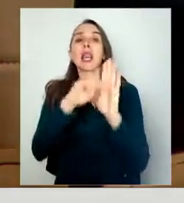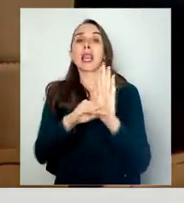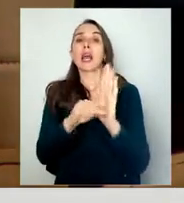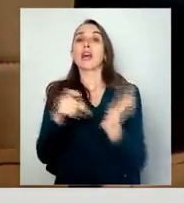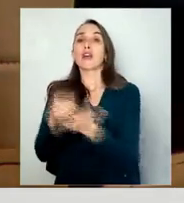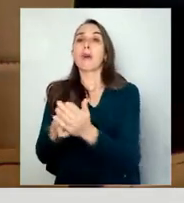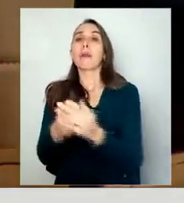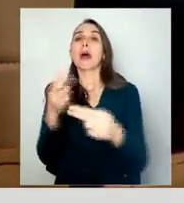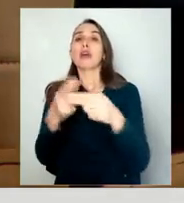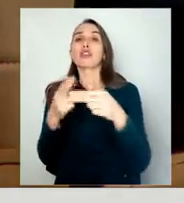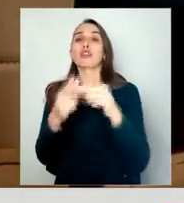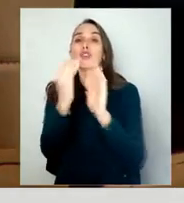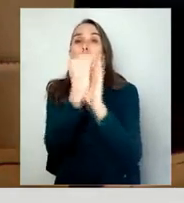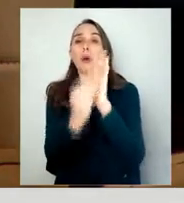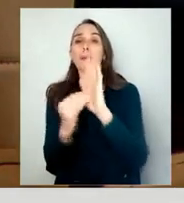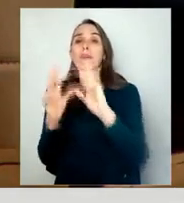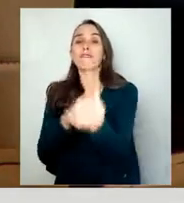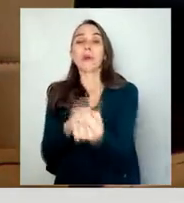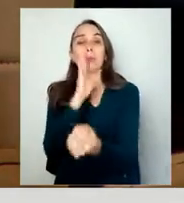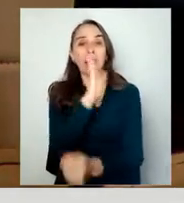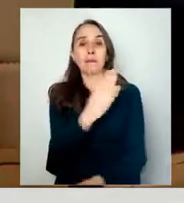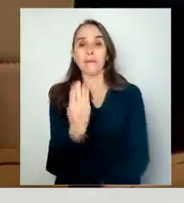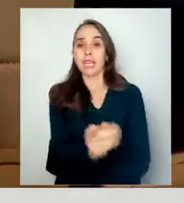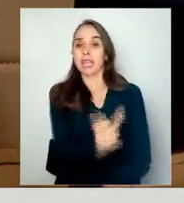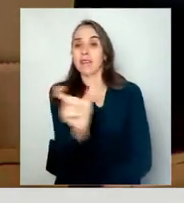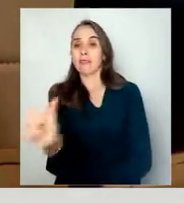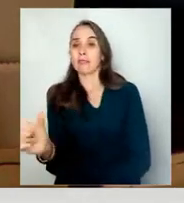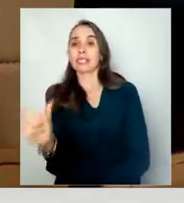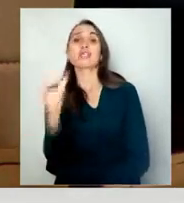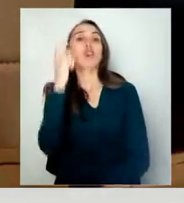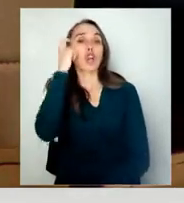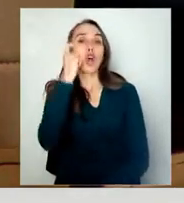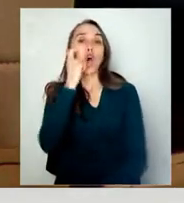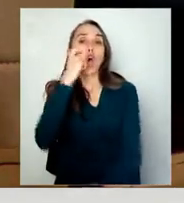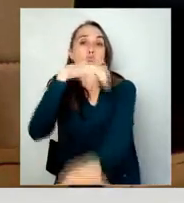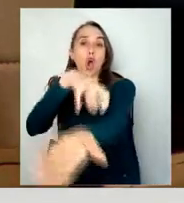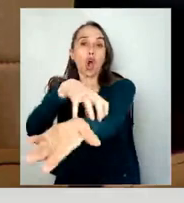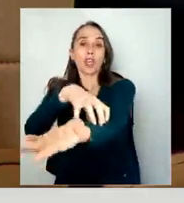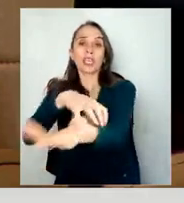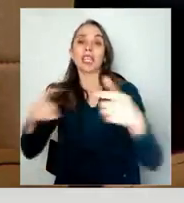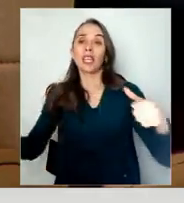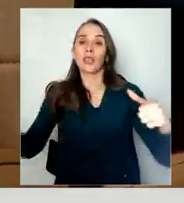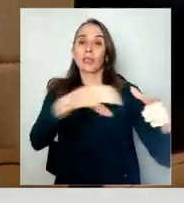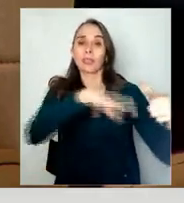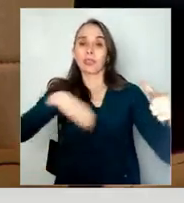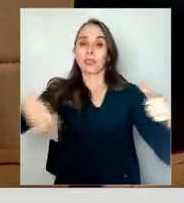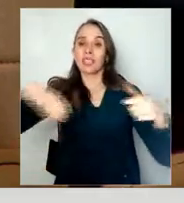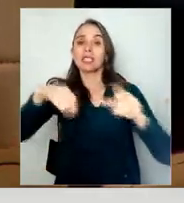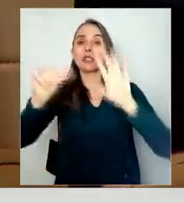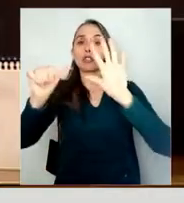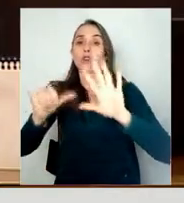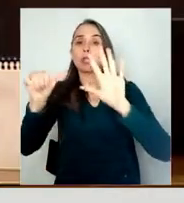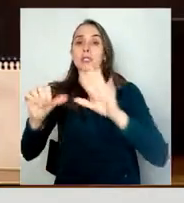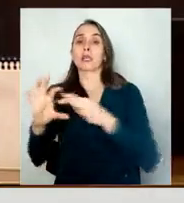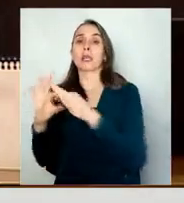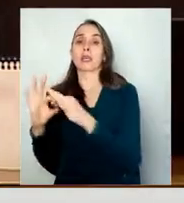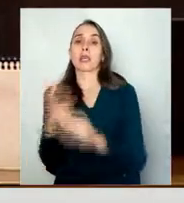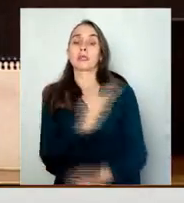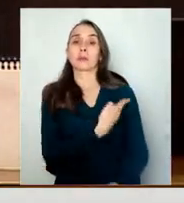de la familia beneficiarias en la región de o'higgins y particularmente en el distrito 16 Gracias presidente